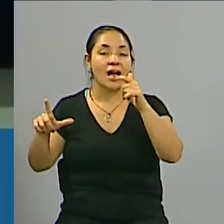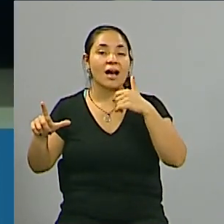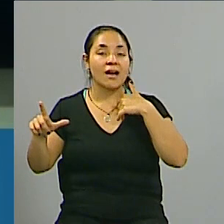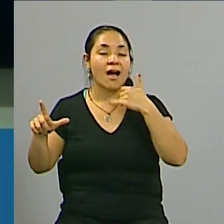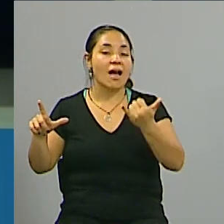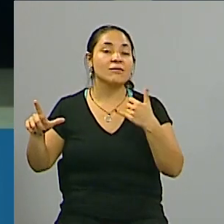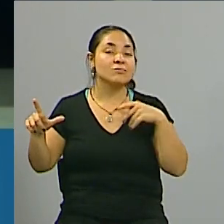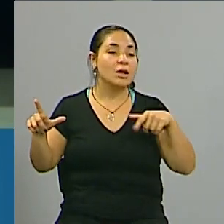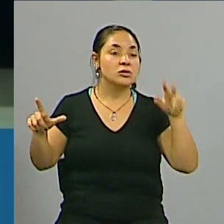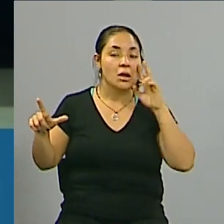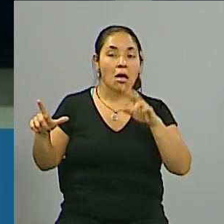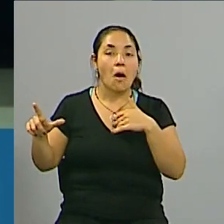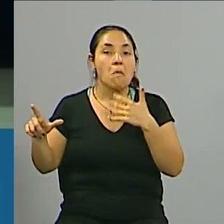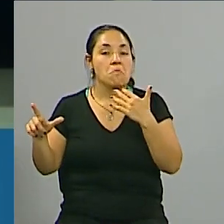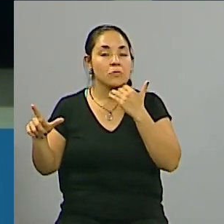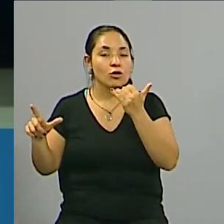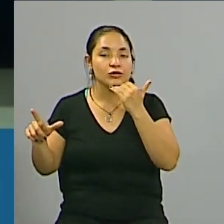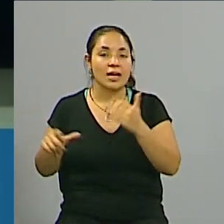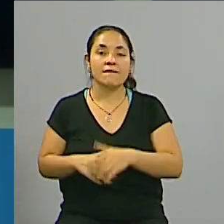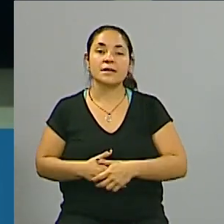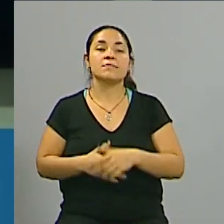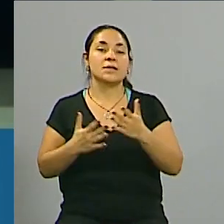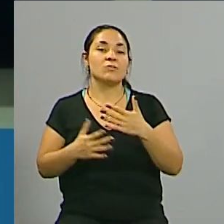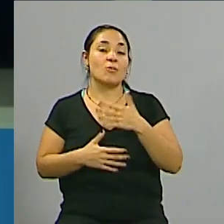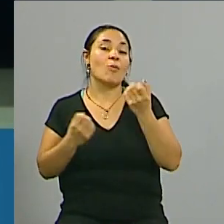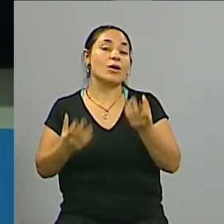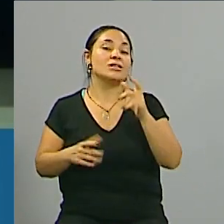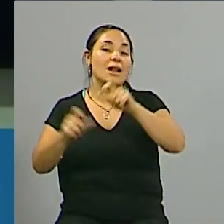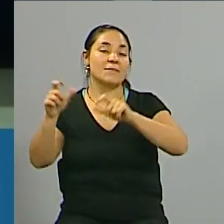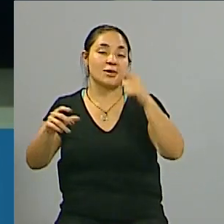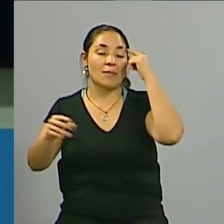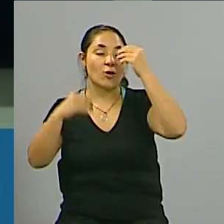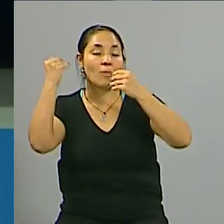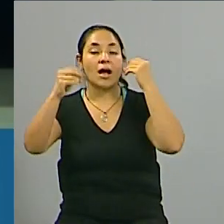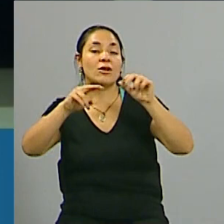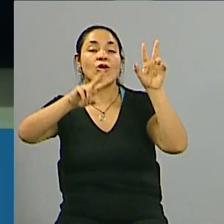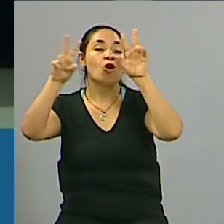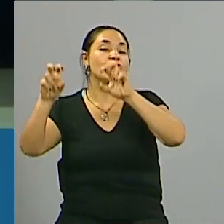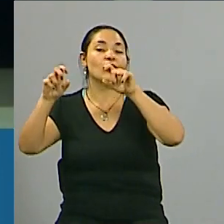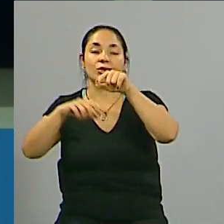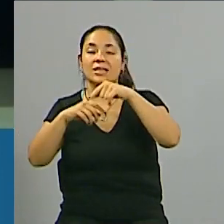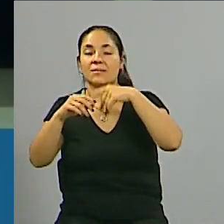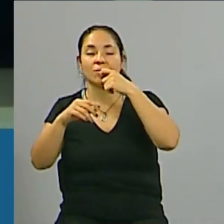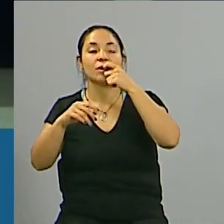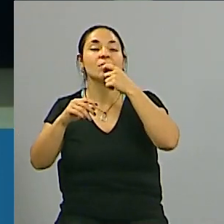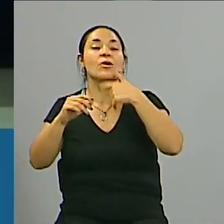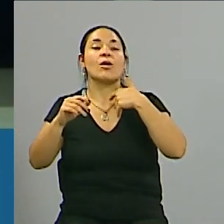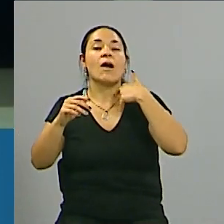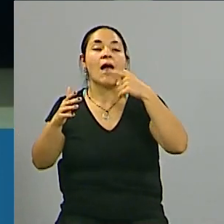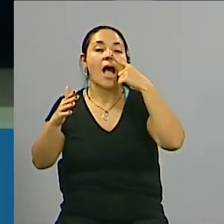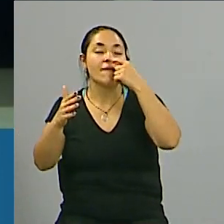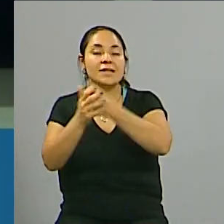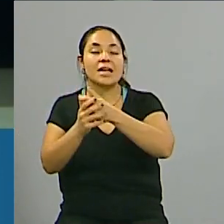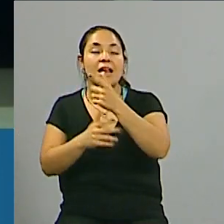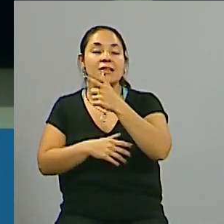otra cosa. La gente está pensando, como te digo, llegar a fin de mes y quizás no en el nuevo método de votación. Entonces, por